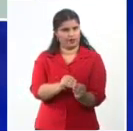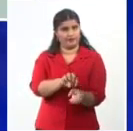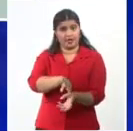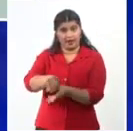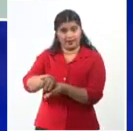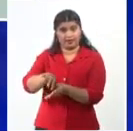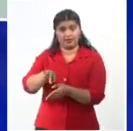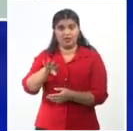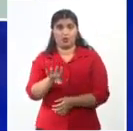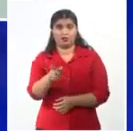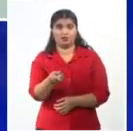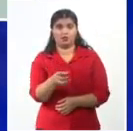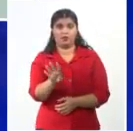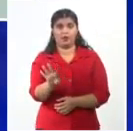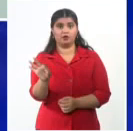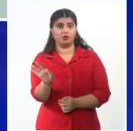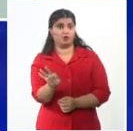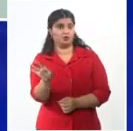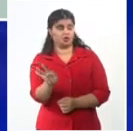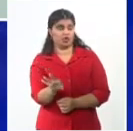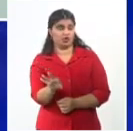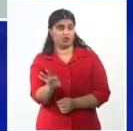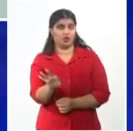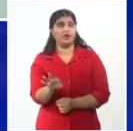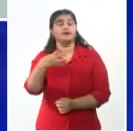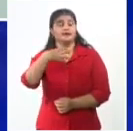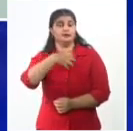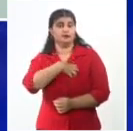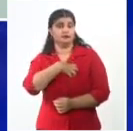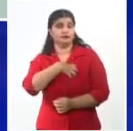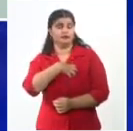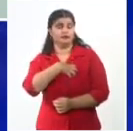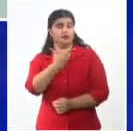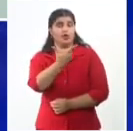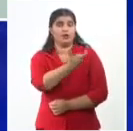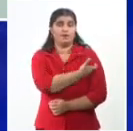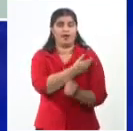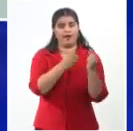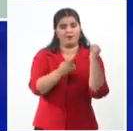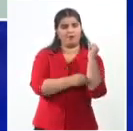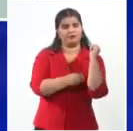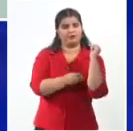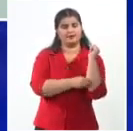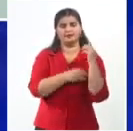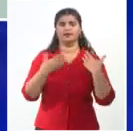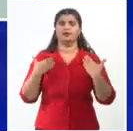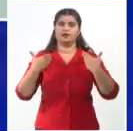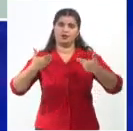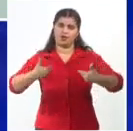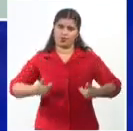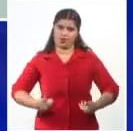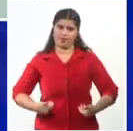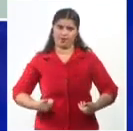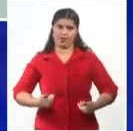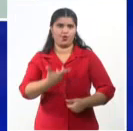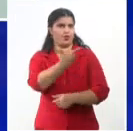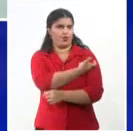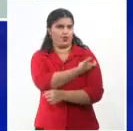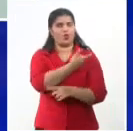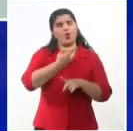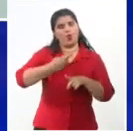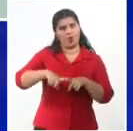4,4% con las dosis de refuerzo ya aplicadas. Si lo vemos en la población